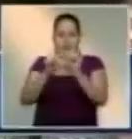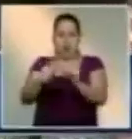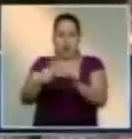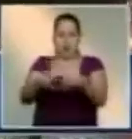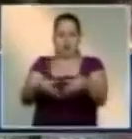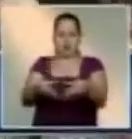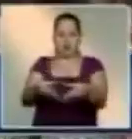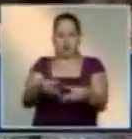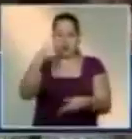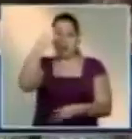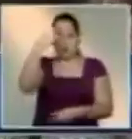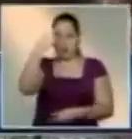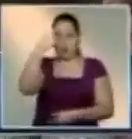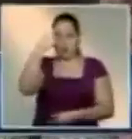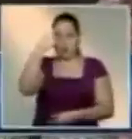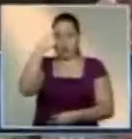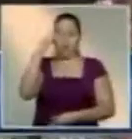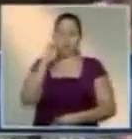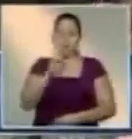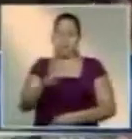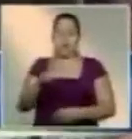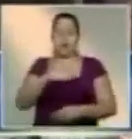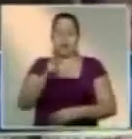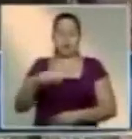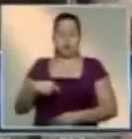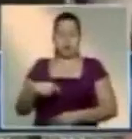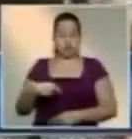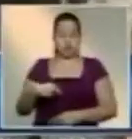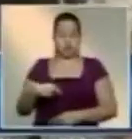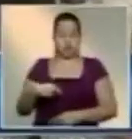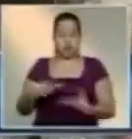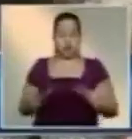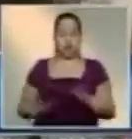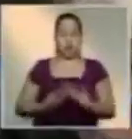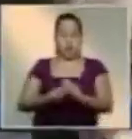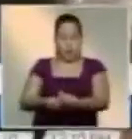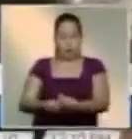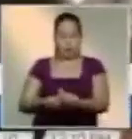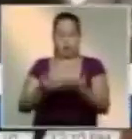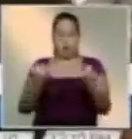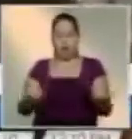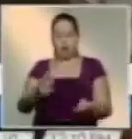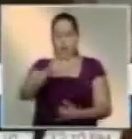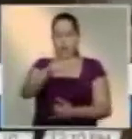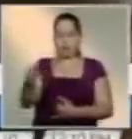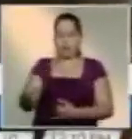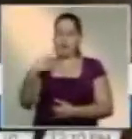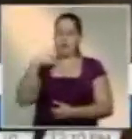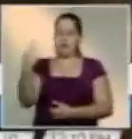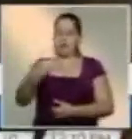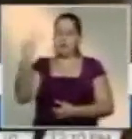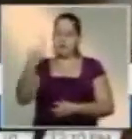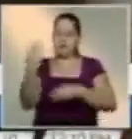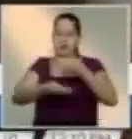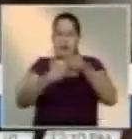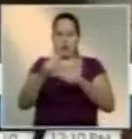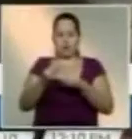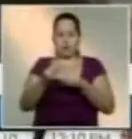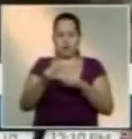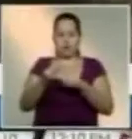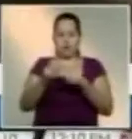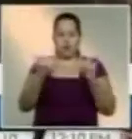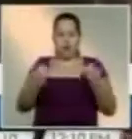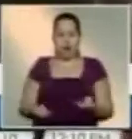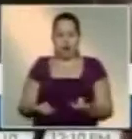reunión? Mira, nosotros estamos acompañando a los vecinos hoy como siempre lo hemos hecho y sobre